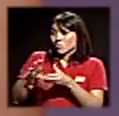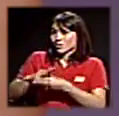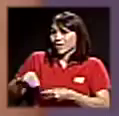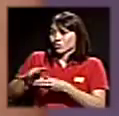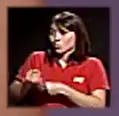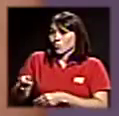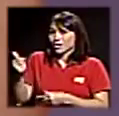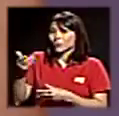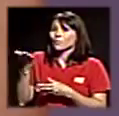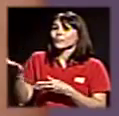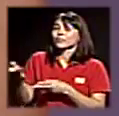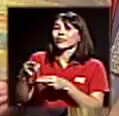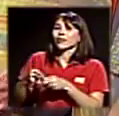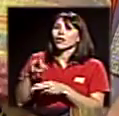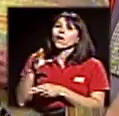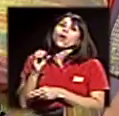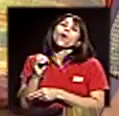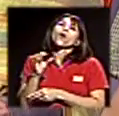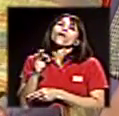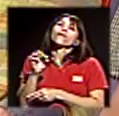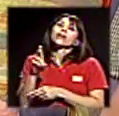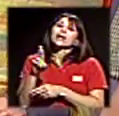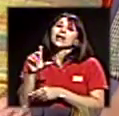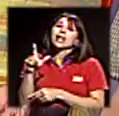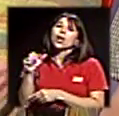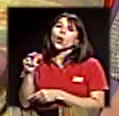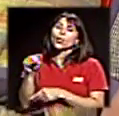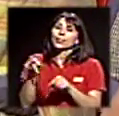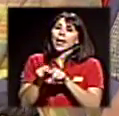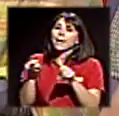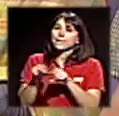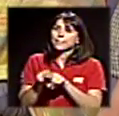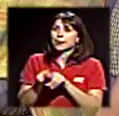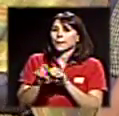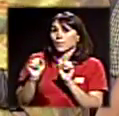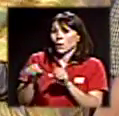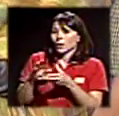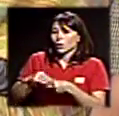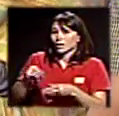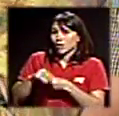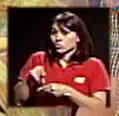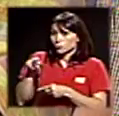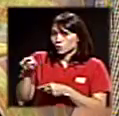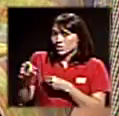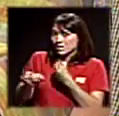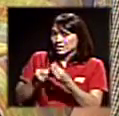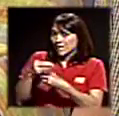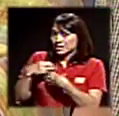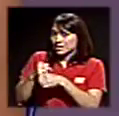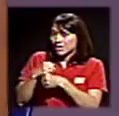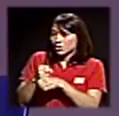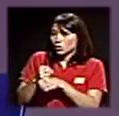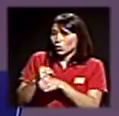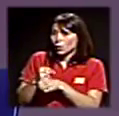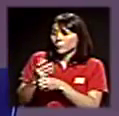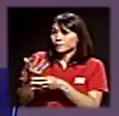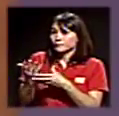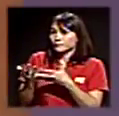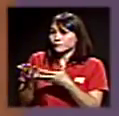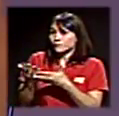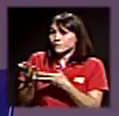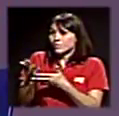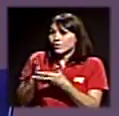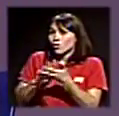un poquito. Tenemos a Ofir León también que puede contarnos. Estás haciendo entonces una combinación